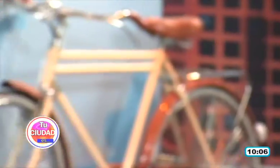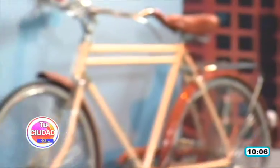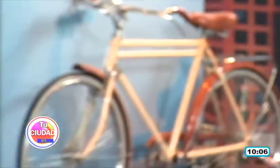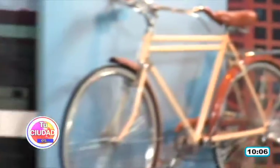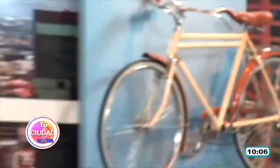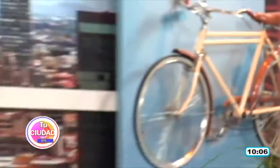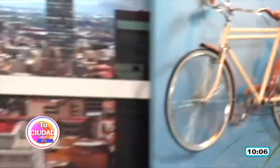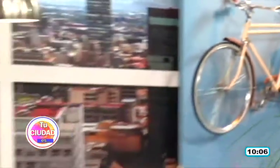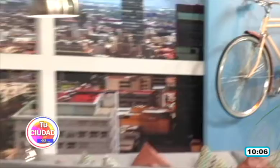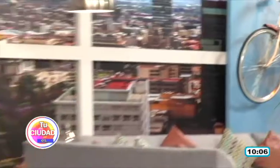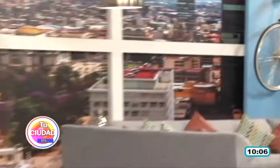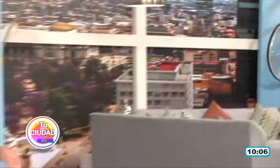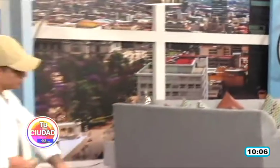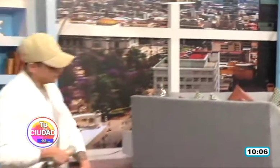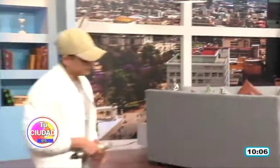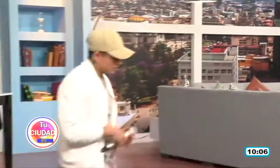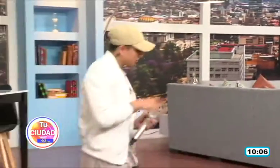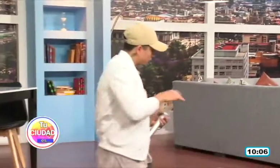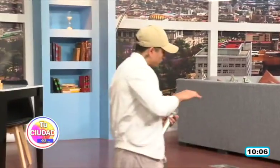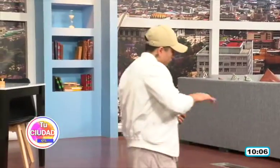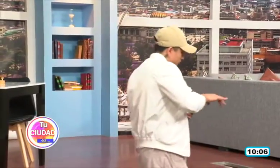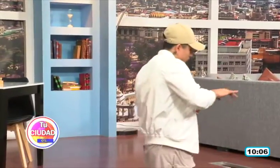I'll be on the drums.